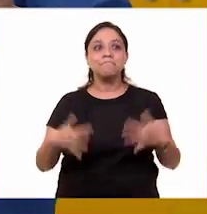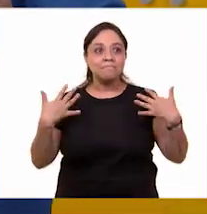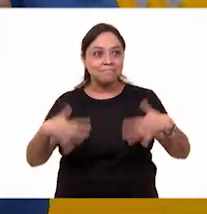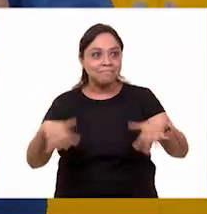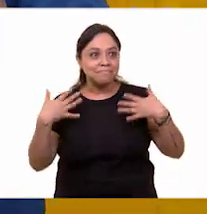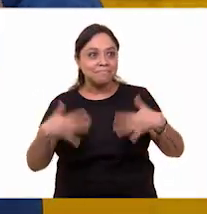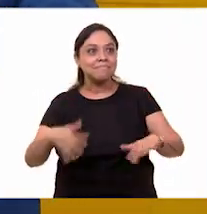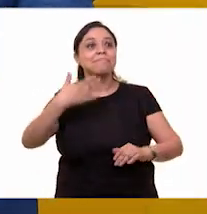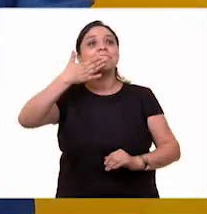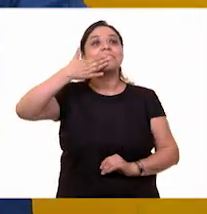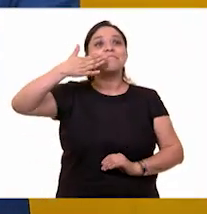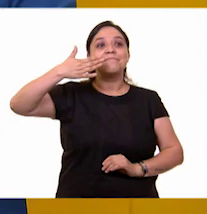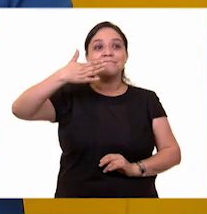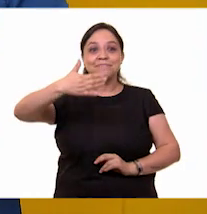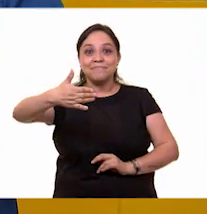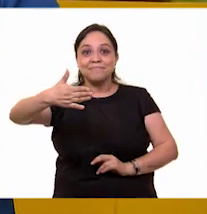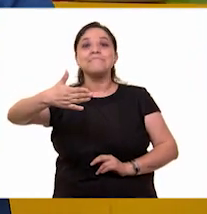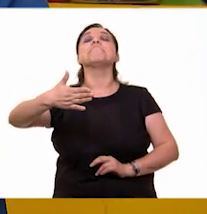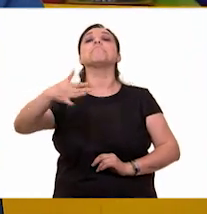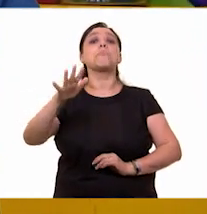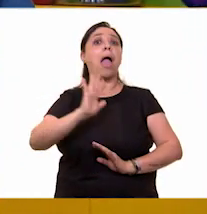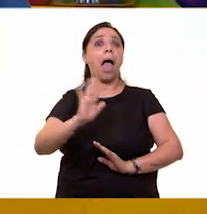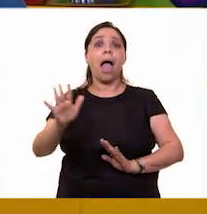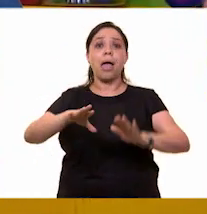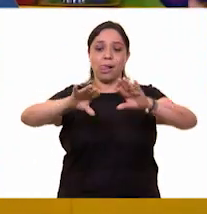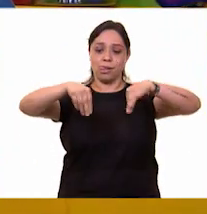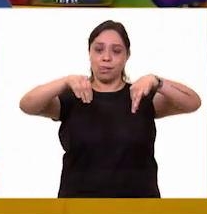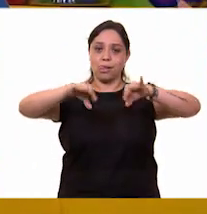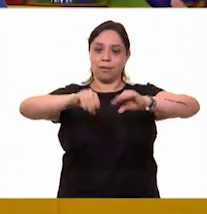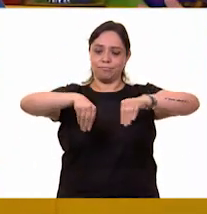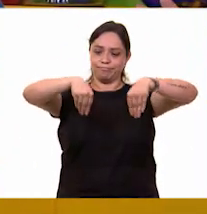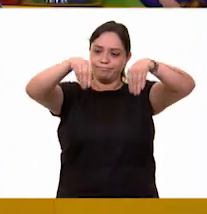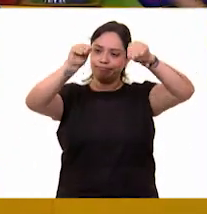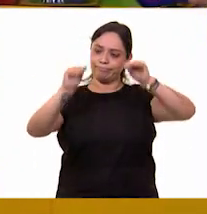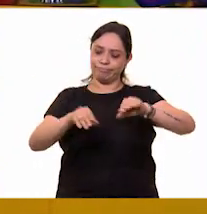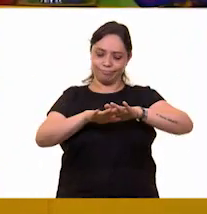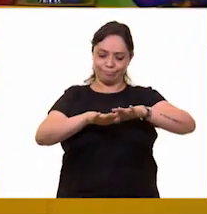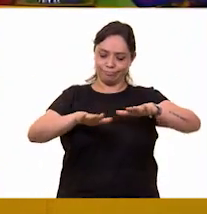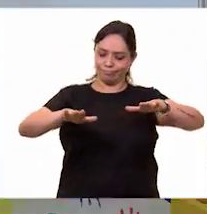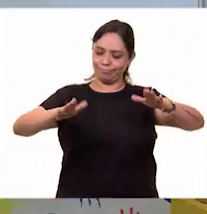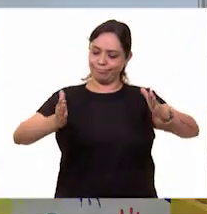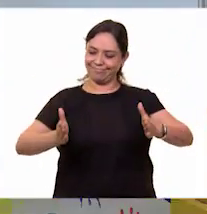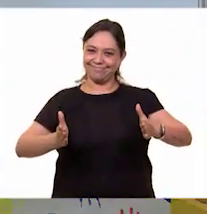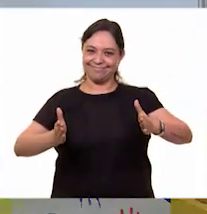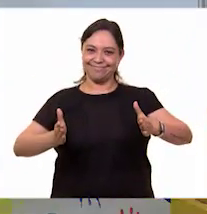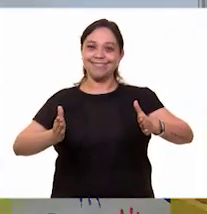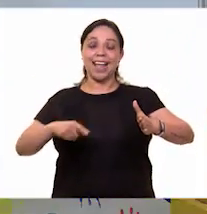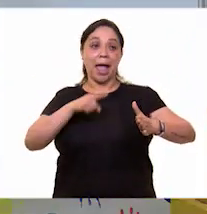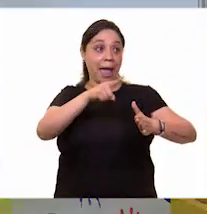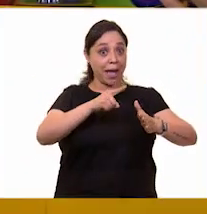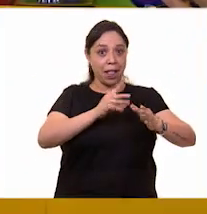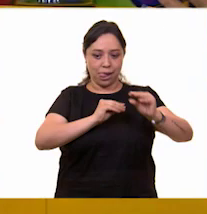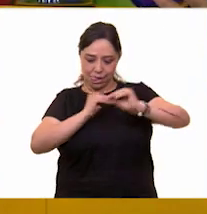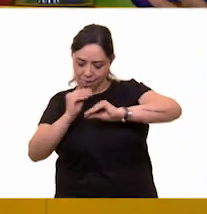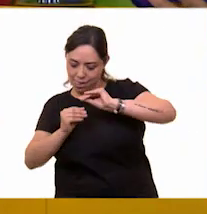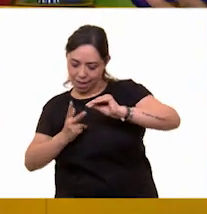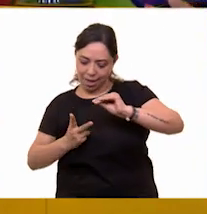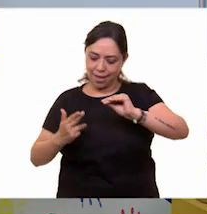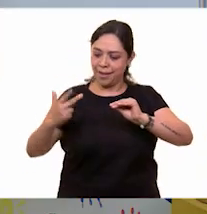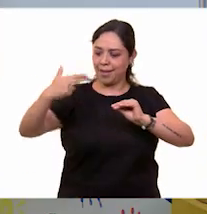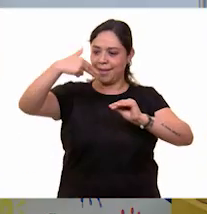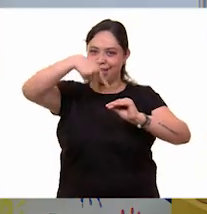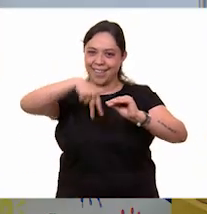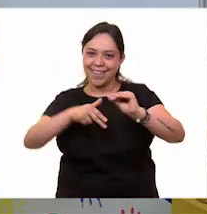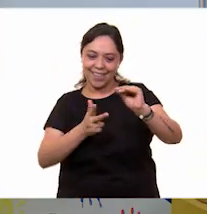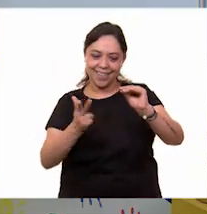¡Excelente! Ya tenemos el mantel que Oscar hizo con sus recortes. Muy bien. Ahora,